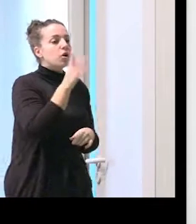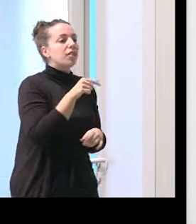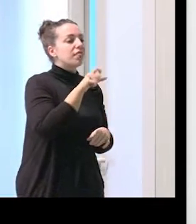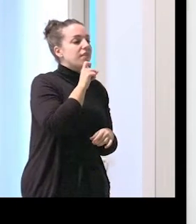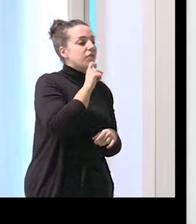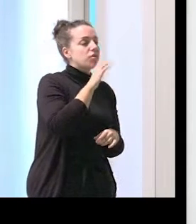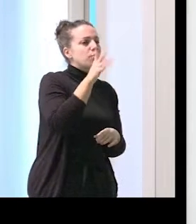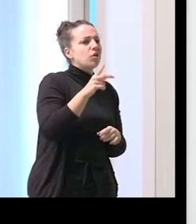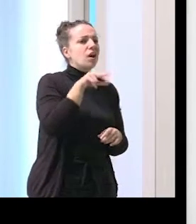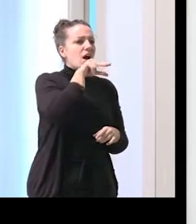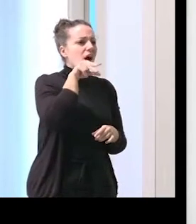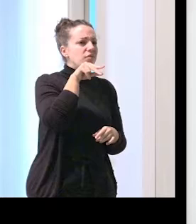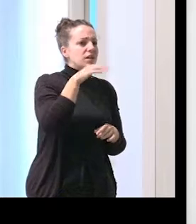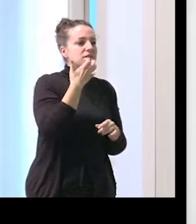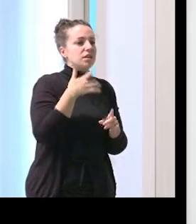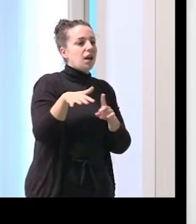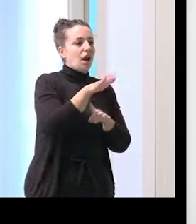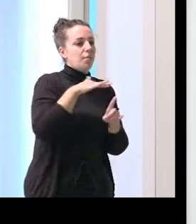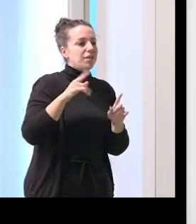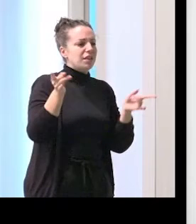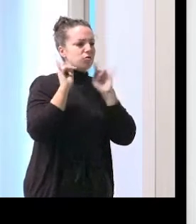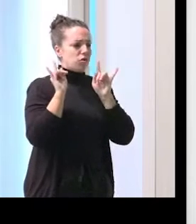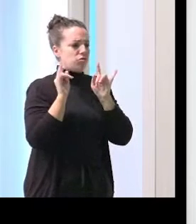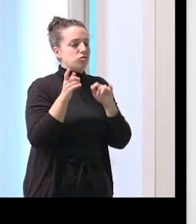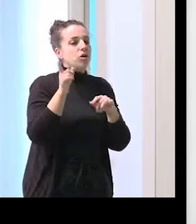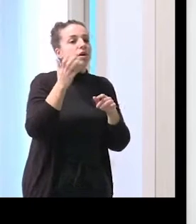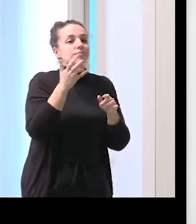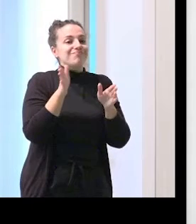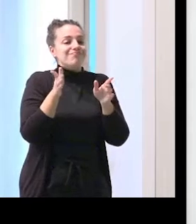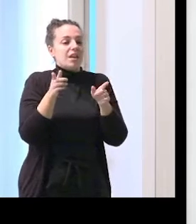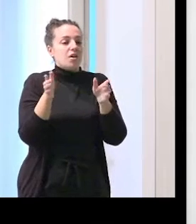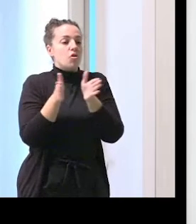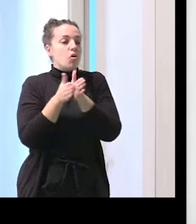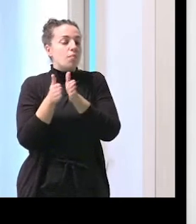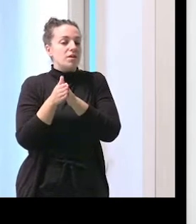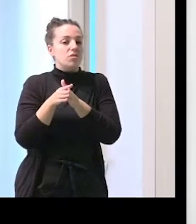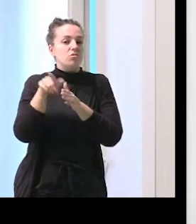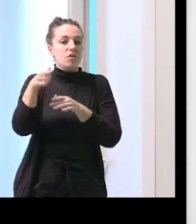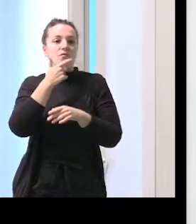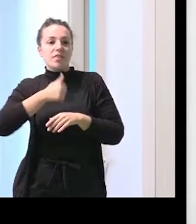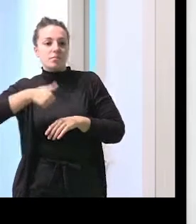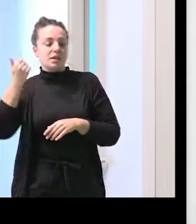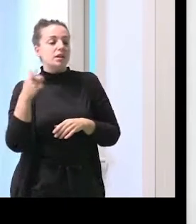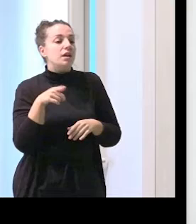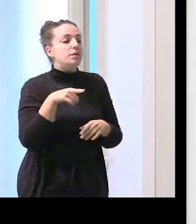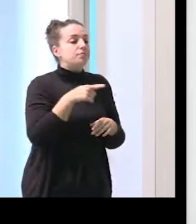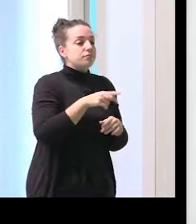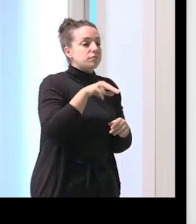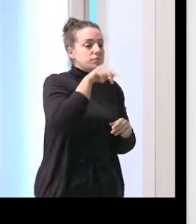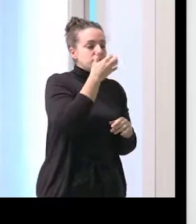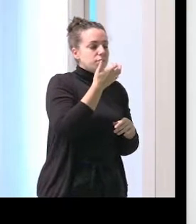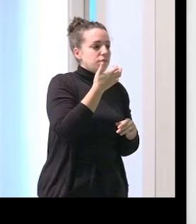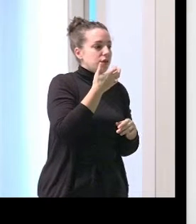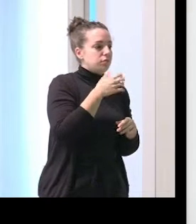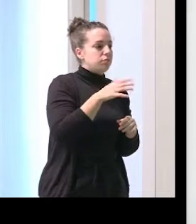habla en el ambiente ruidoso que los adultos y más dificultad que sus compañeros. Cuanto mayor es la pérdida auditiva, peor el habla, y el grado de dificultad depende de la edad